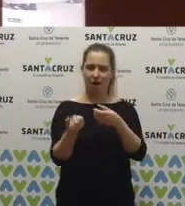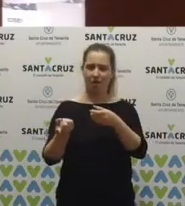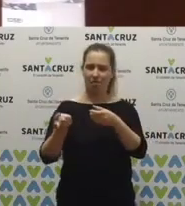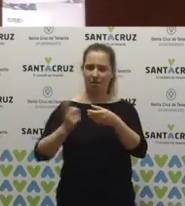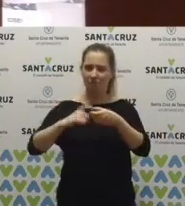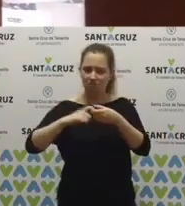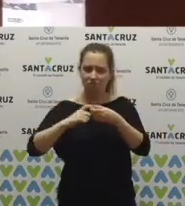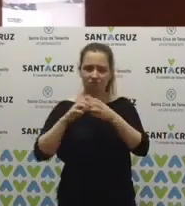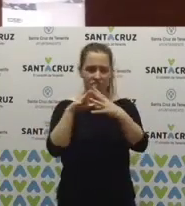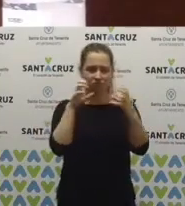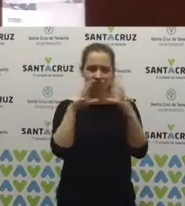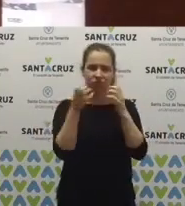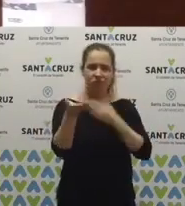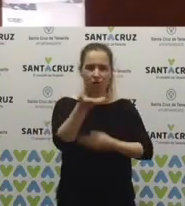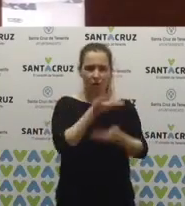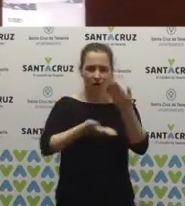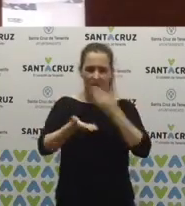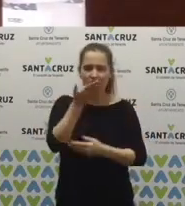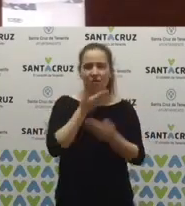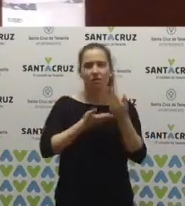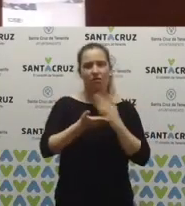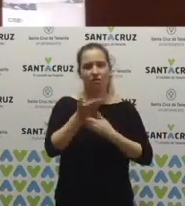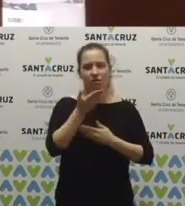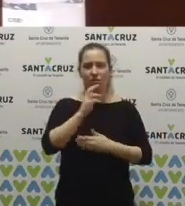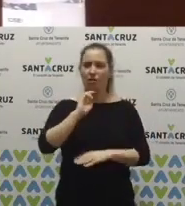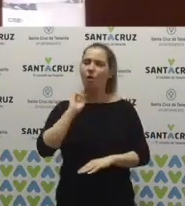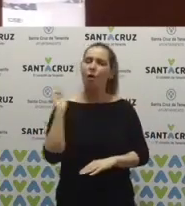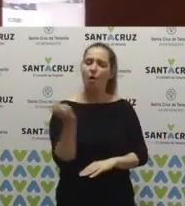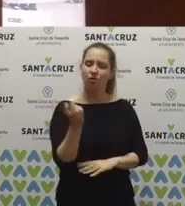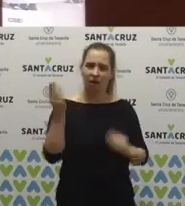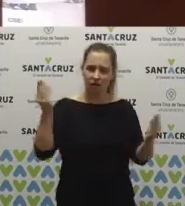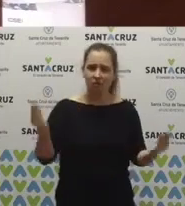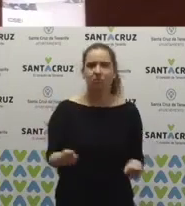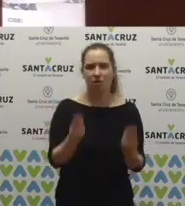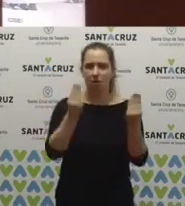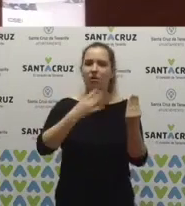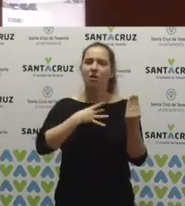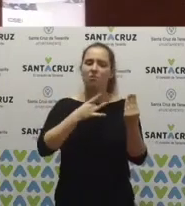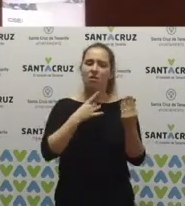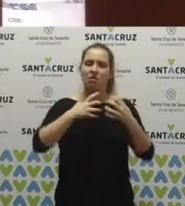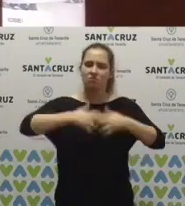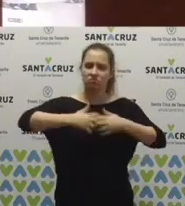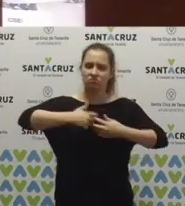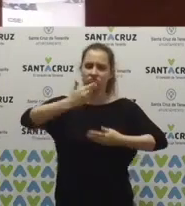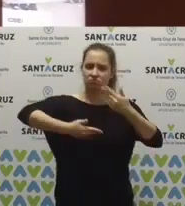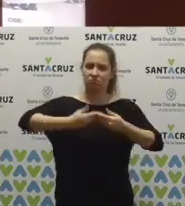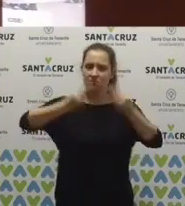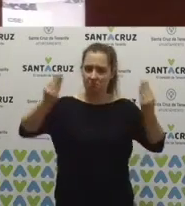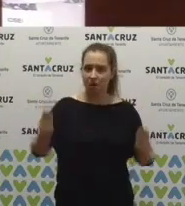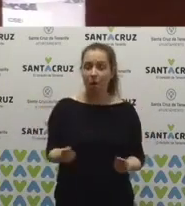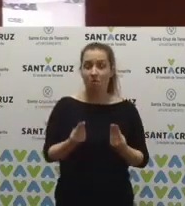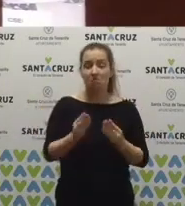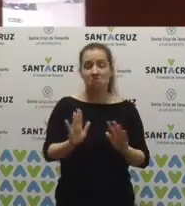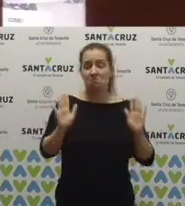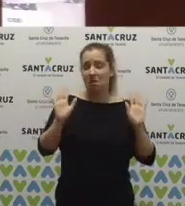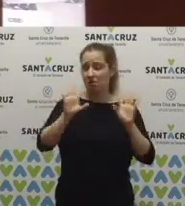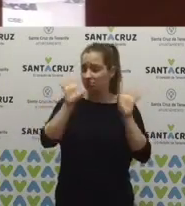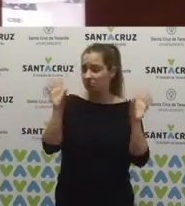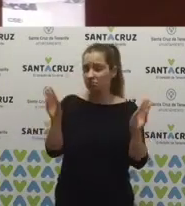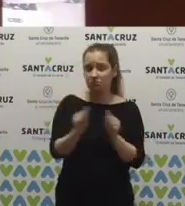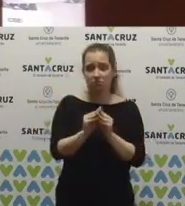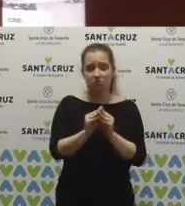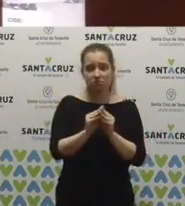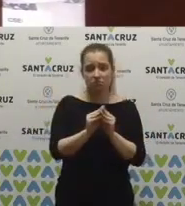entendimiento de colaboración de diálogo con multitud de actores sociales que quizás sean más operativas pero vamos por eso decía al principio